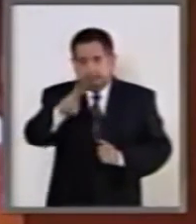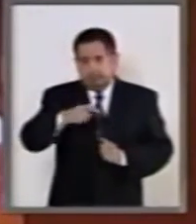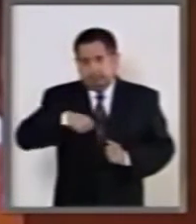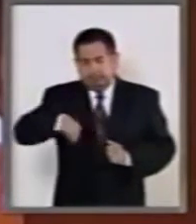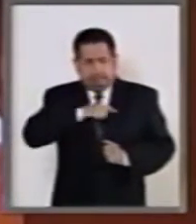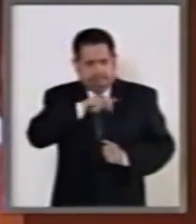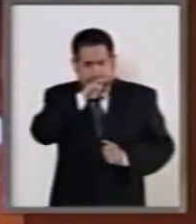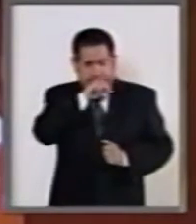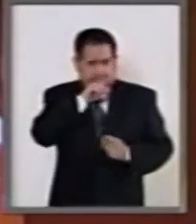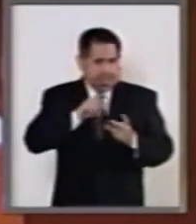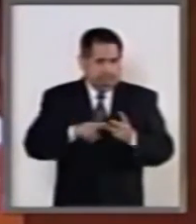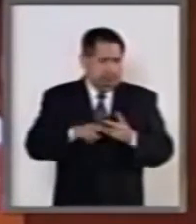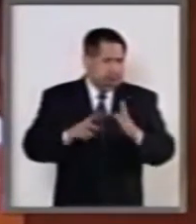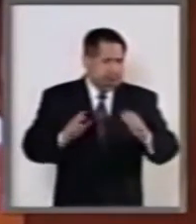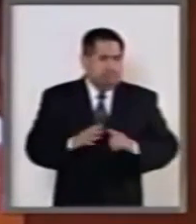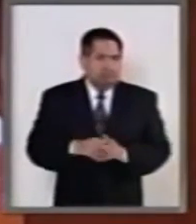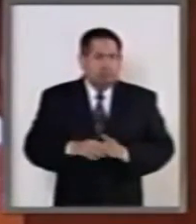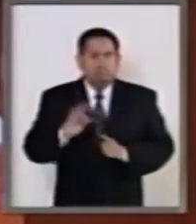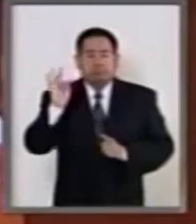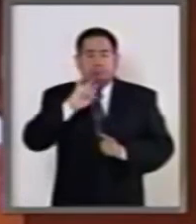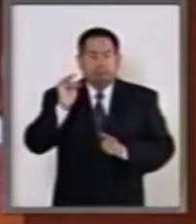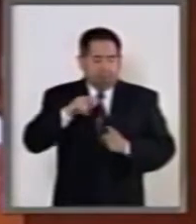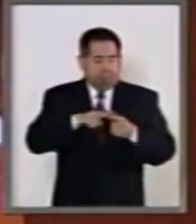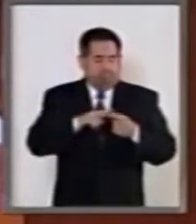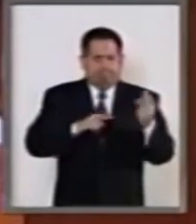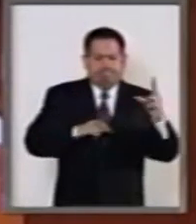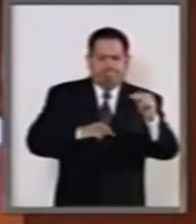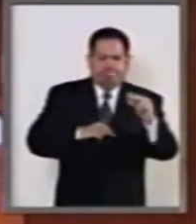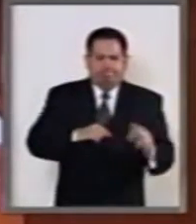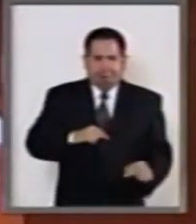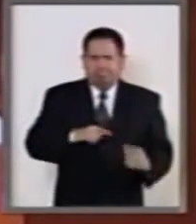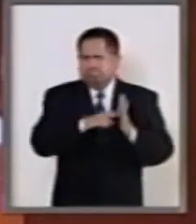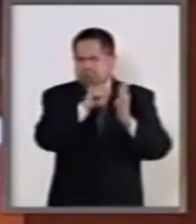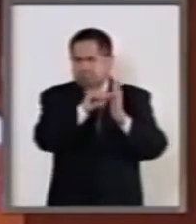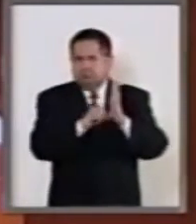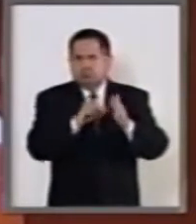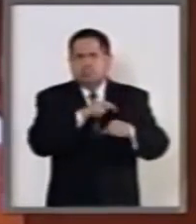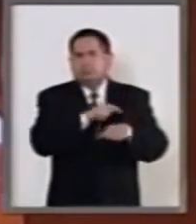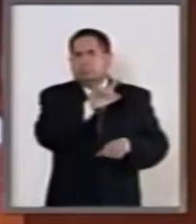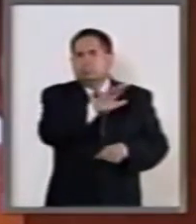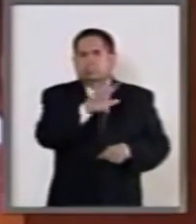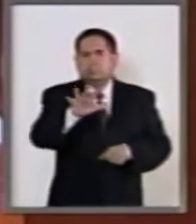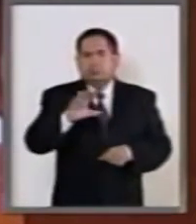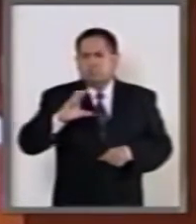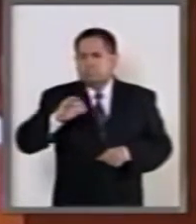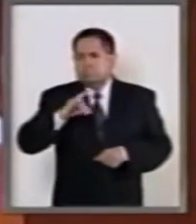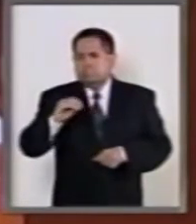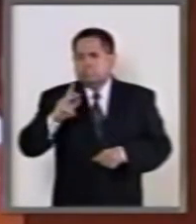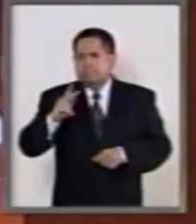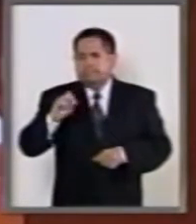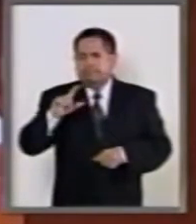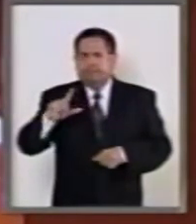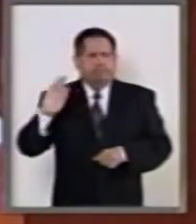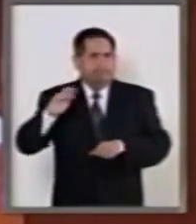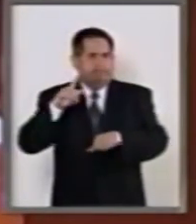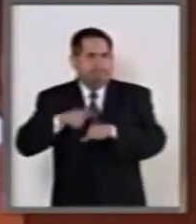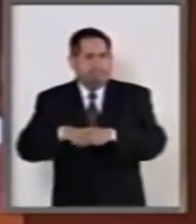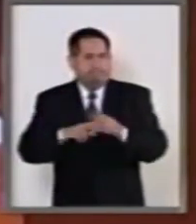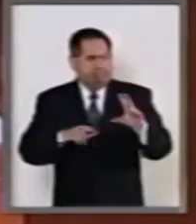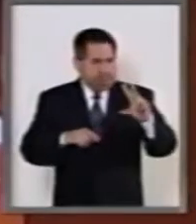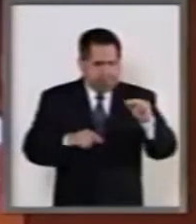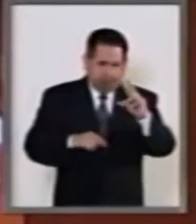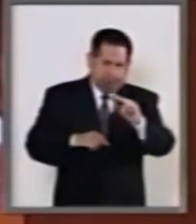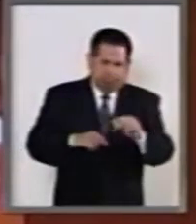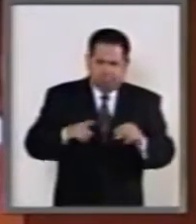también que se nieguen las prerrogativas del artículo 55 del Código Penal Federal a las